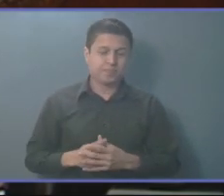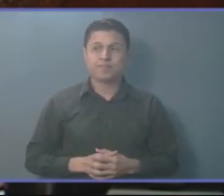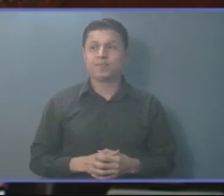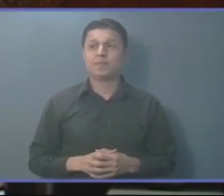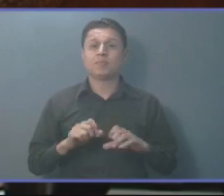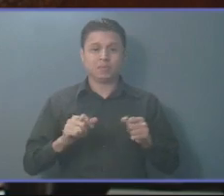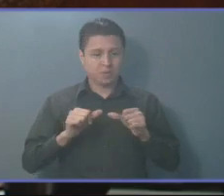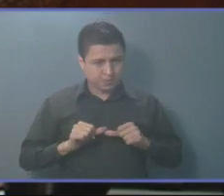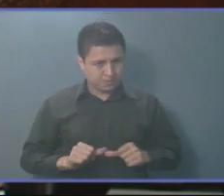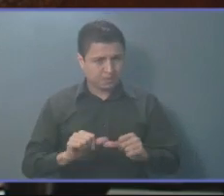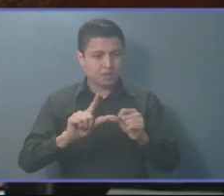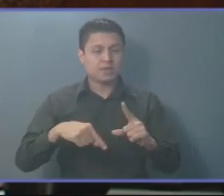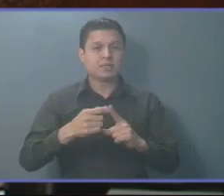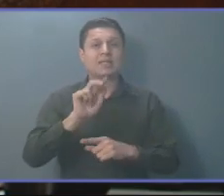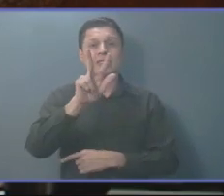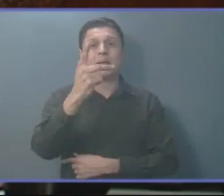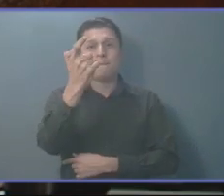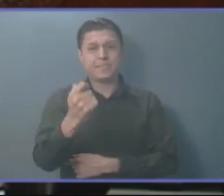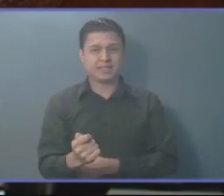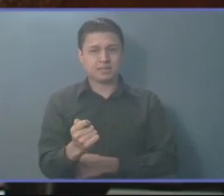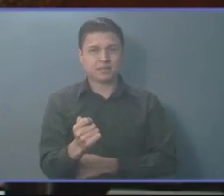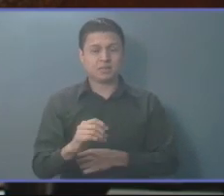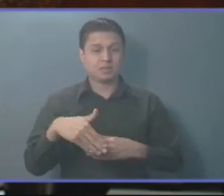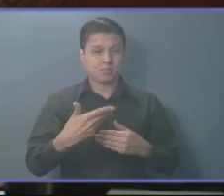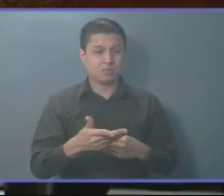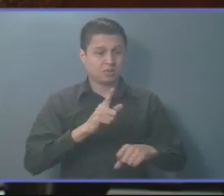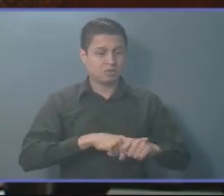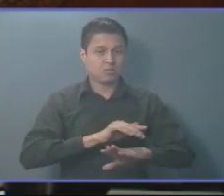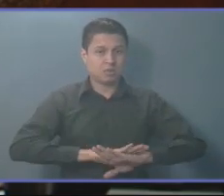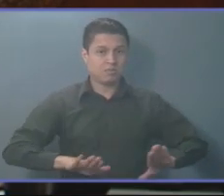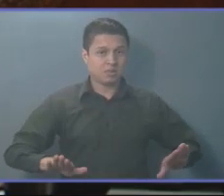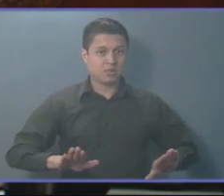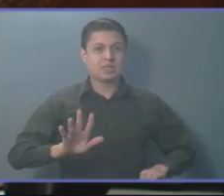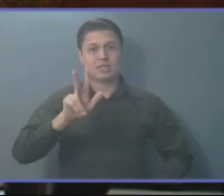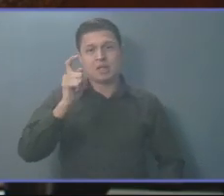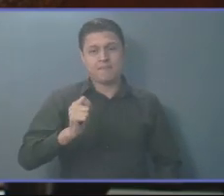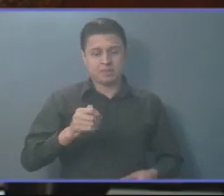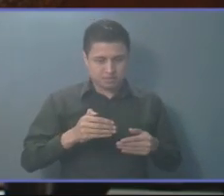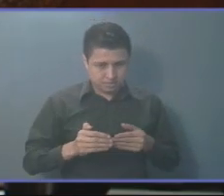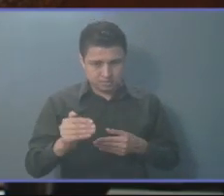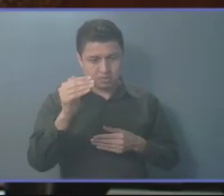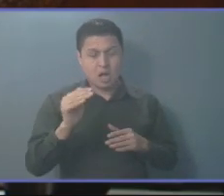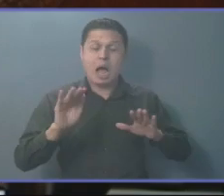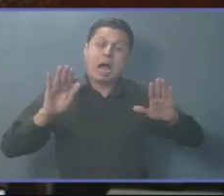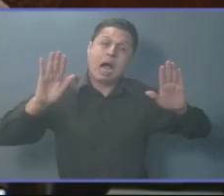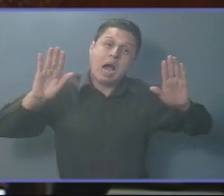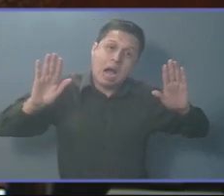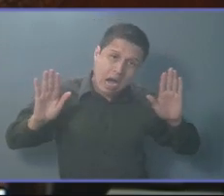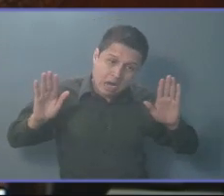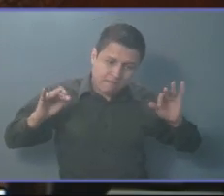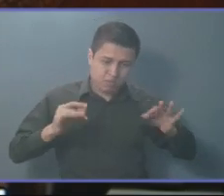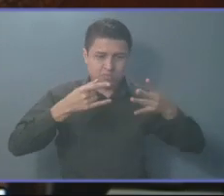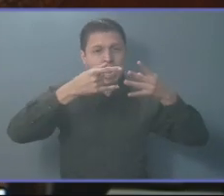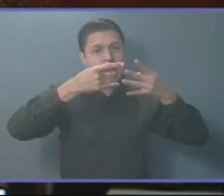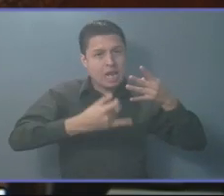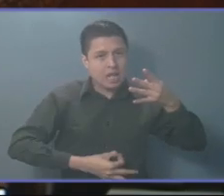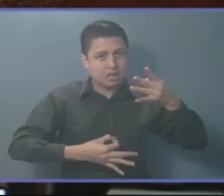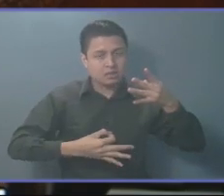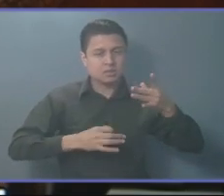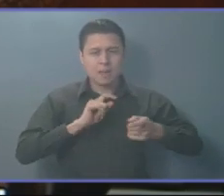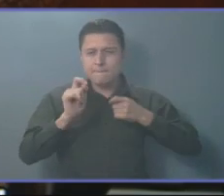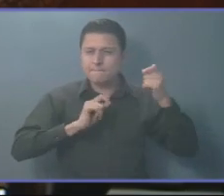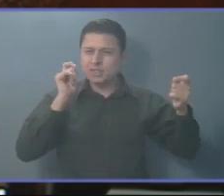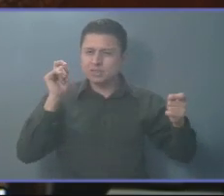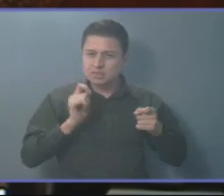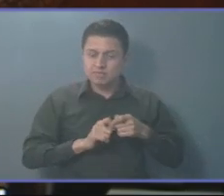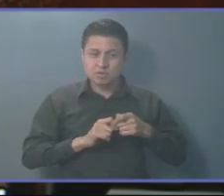se extenderá por 3 meses después de haber concluido la misma, salvo que existan causas legales de terminación